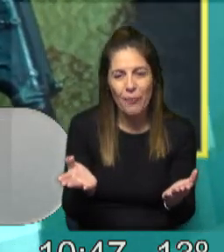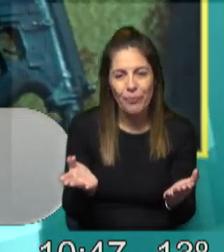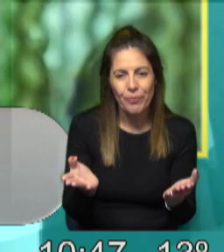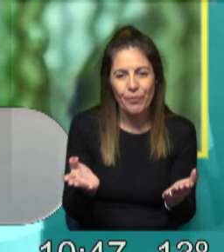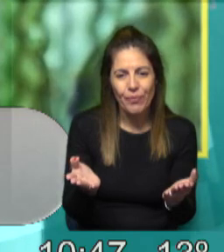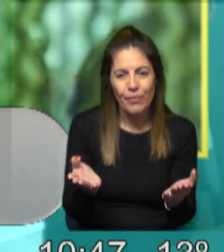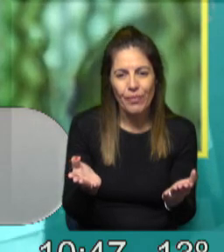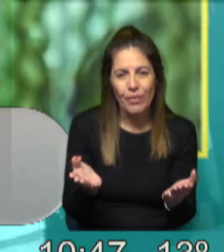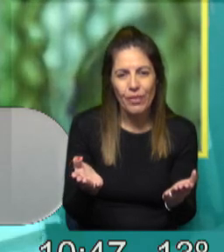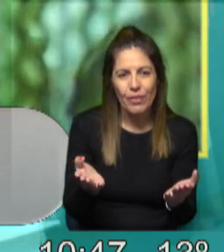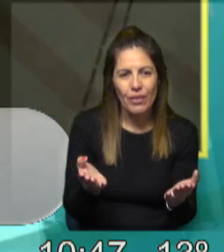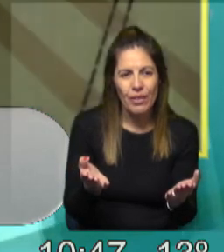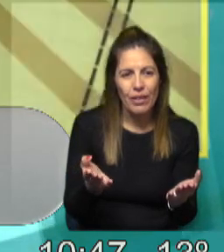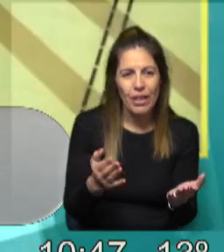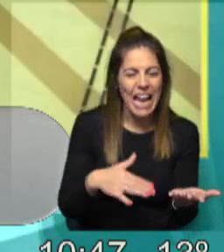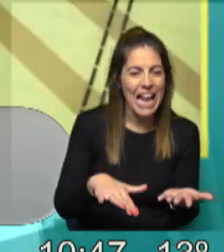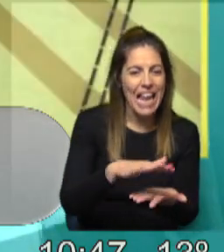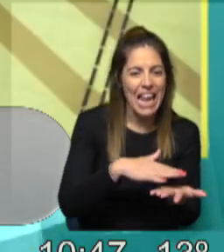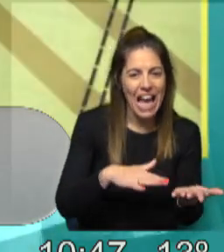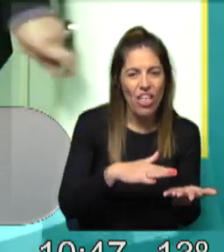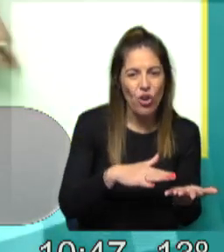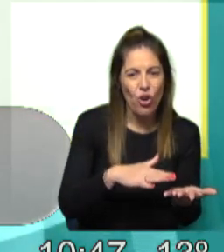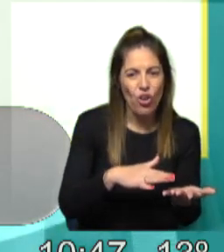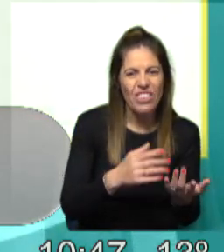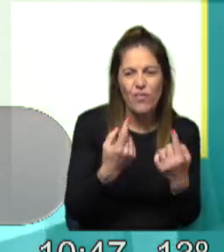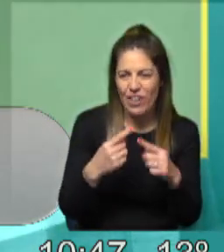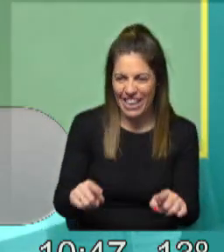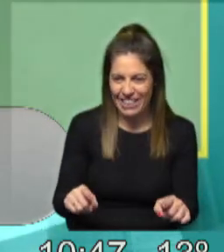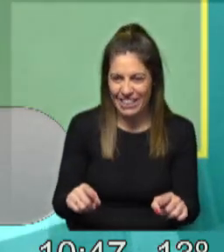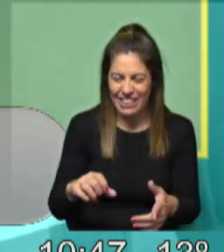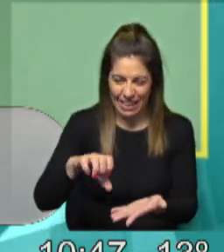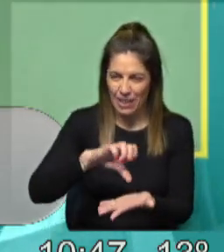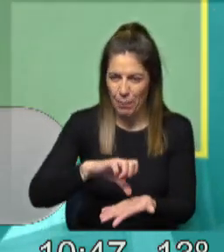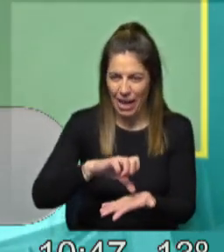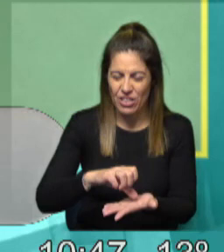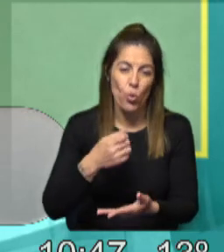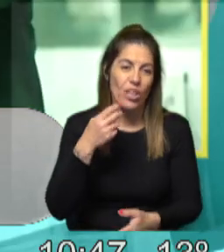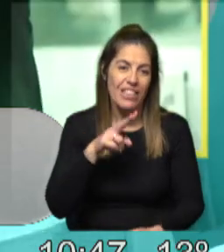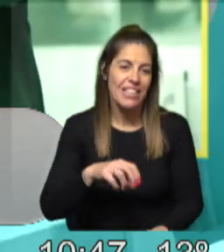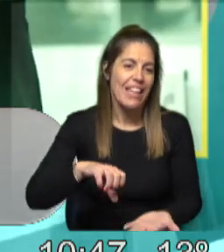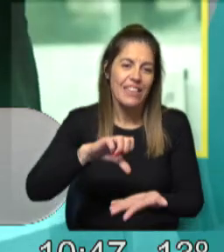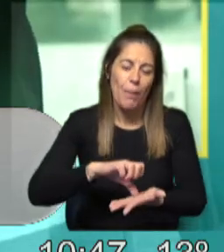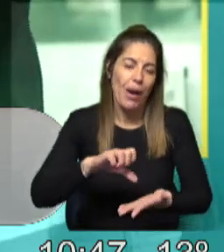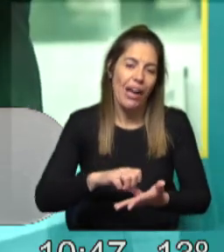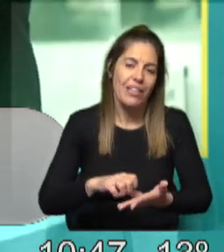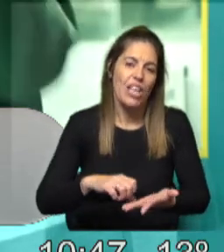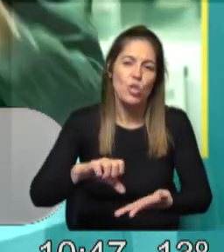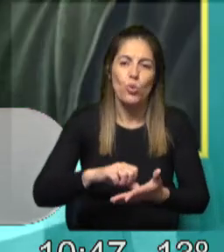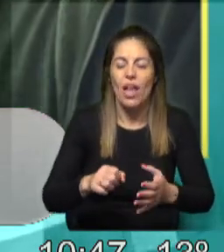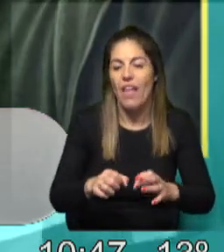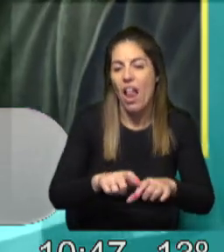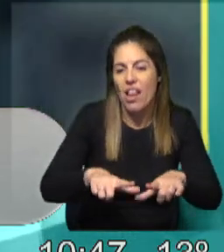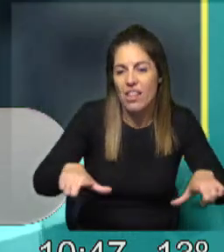un lado B y un lado C de Suecia. Uno dice, Suecia, Oslo, etcétera, etcétera, ciudades